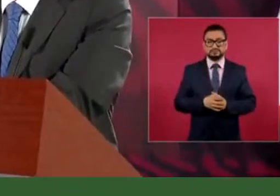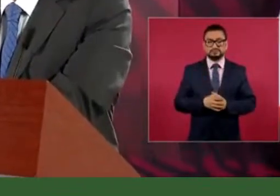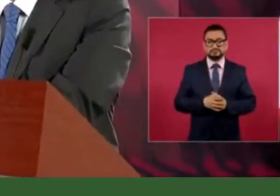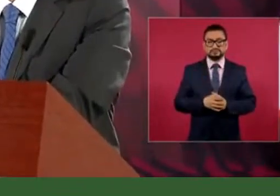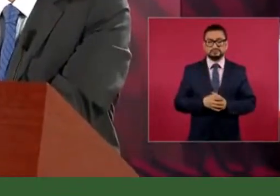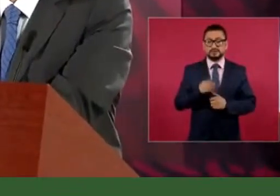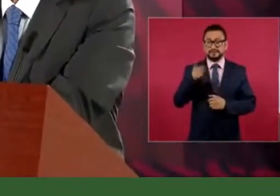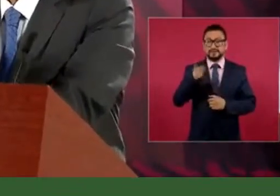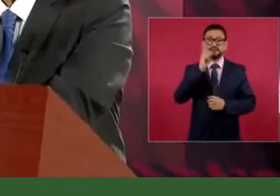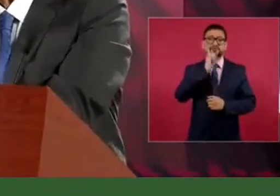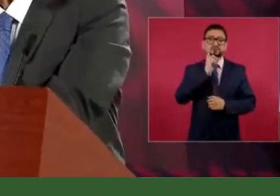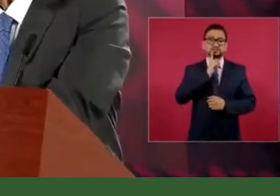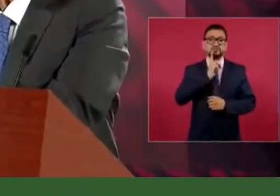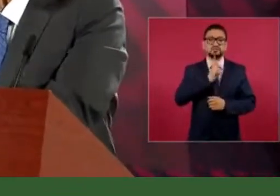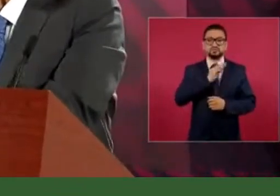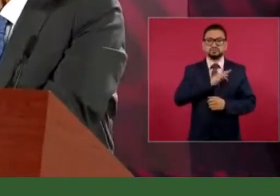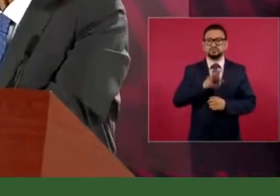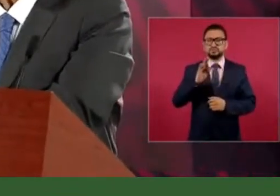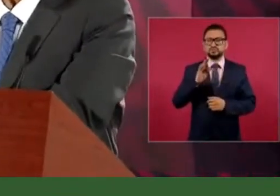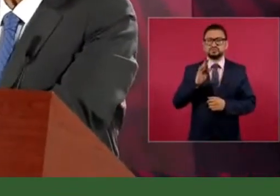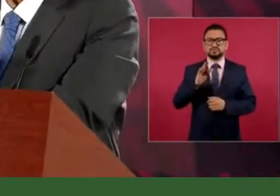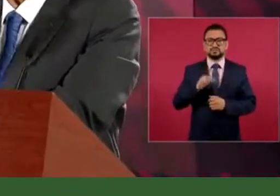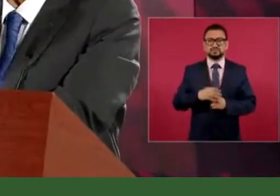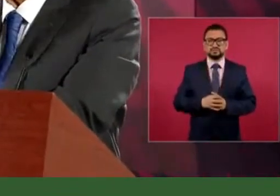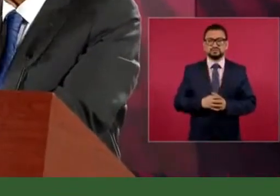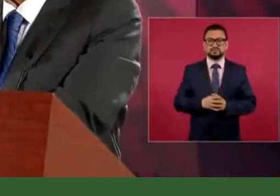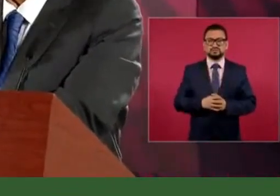ella va a entrar